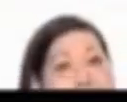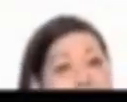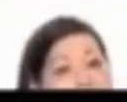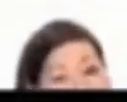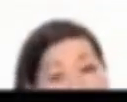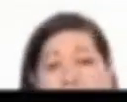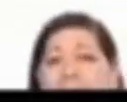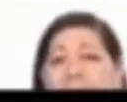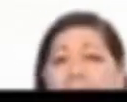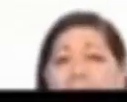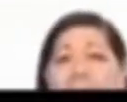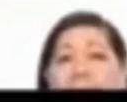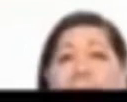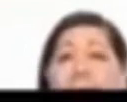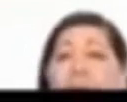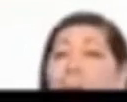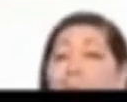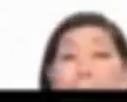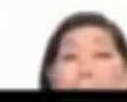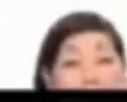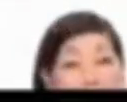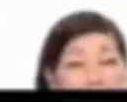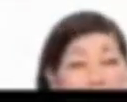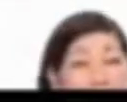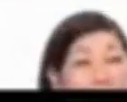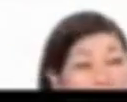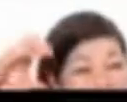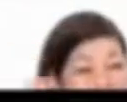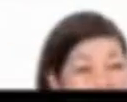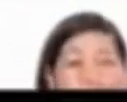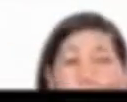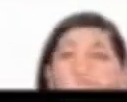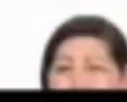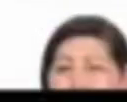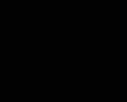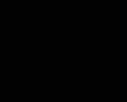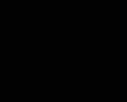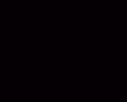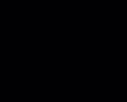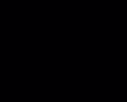antes del fenómeno del Niño y otras tantas urgencias.